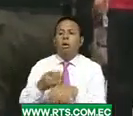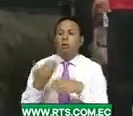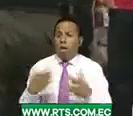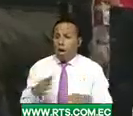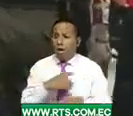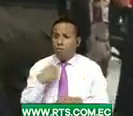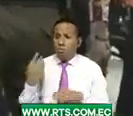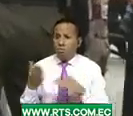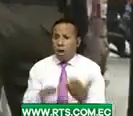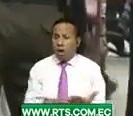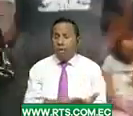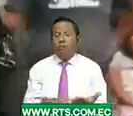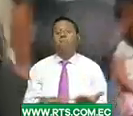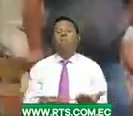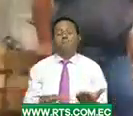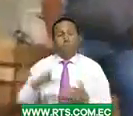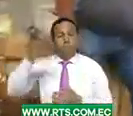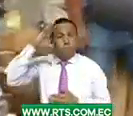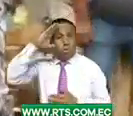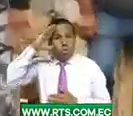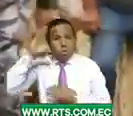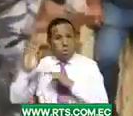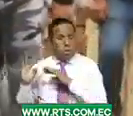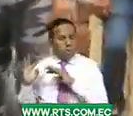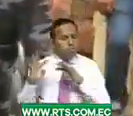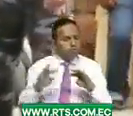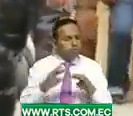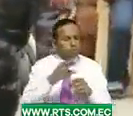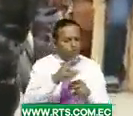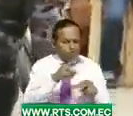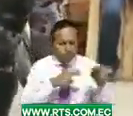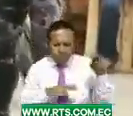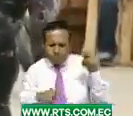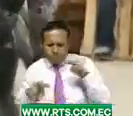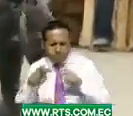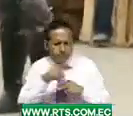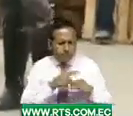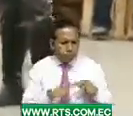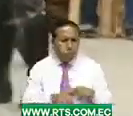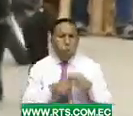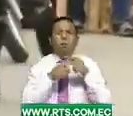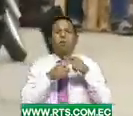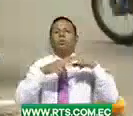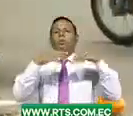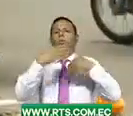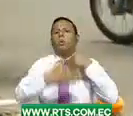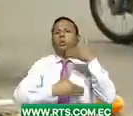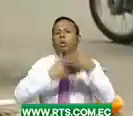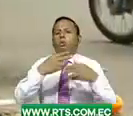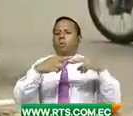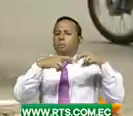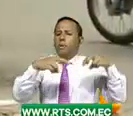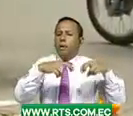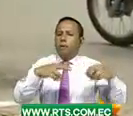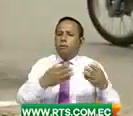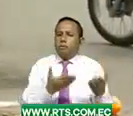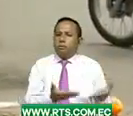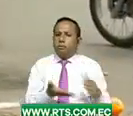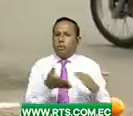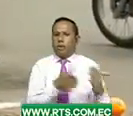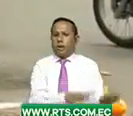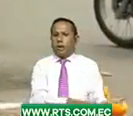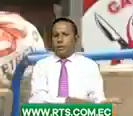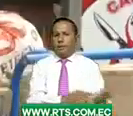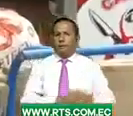Departamento de Criminalística recopilaron los indicios para iniciar con un nuevo proceso de investigación por esta muerte violenta. Desde